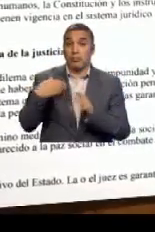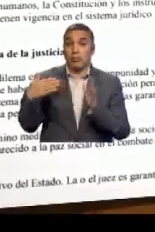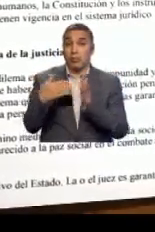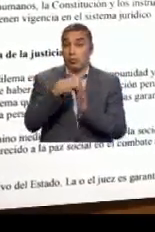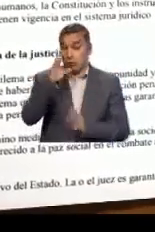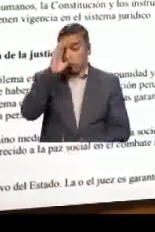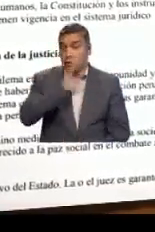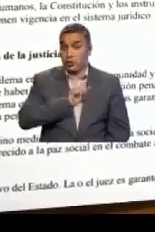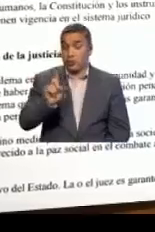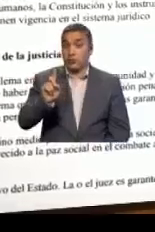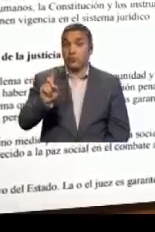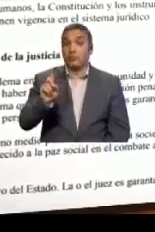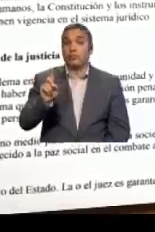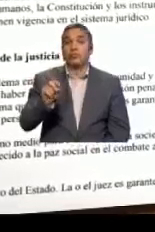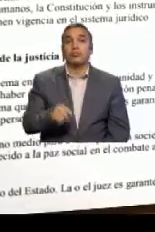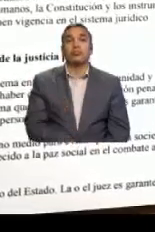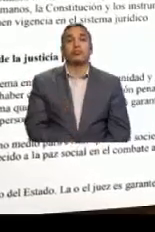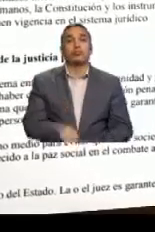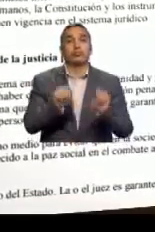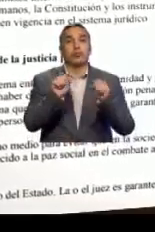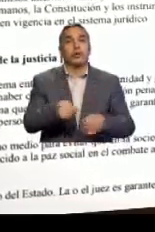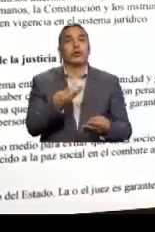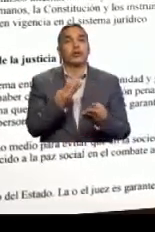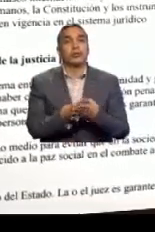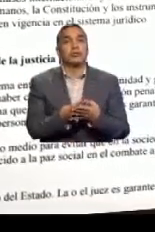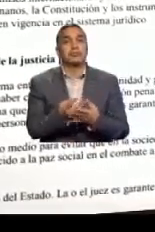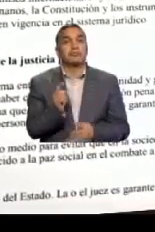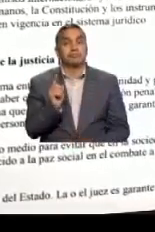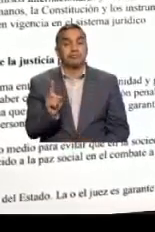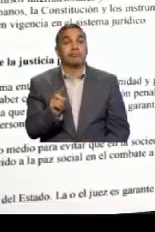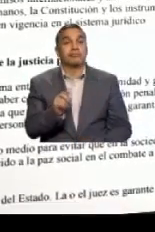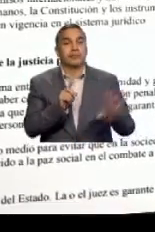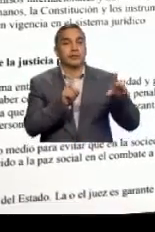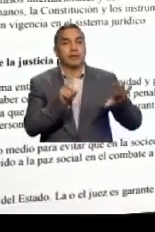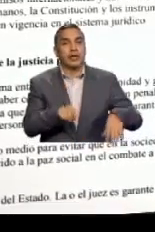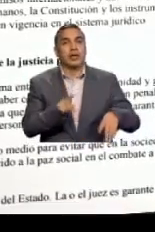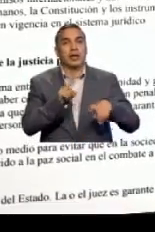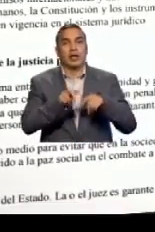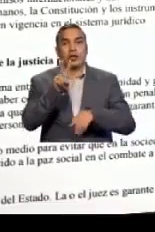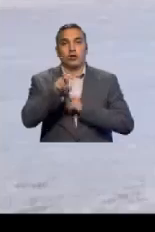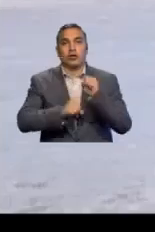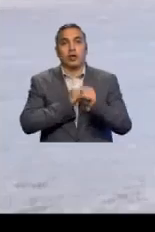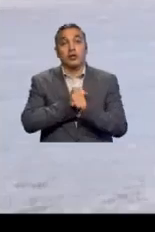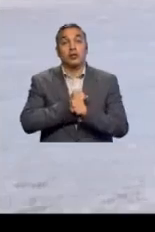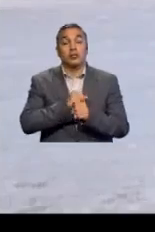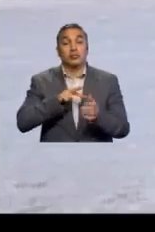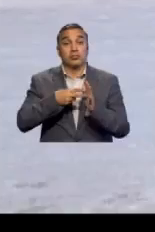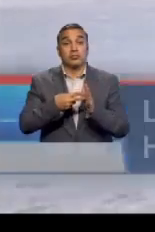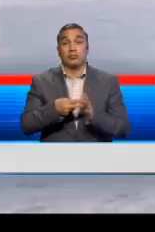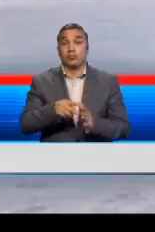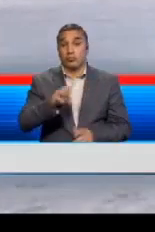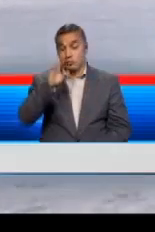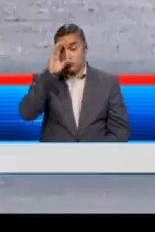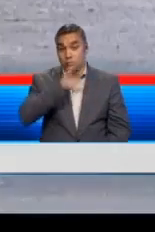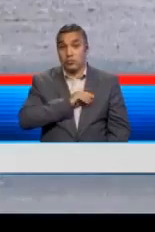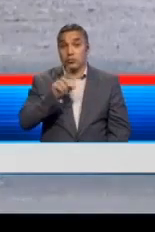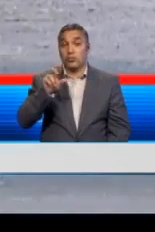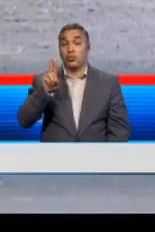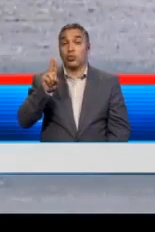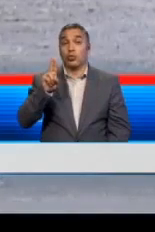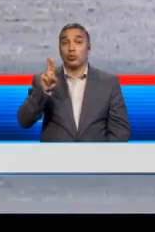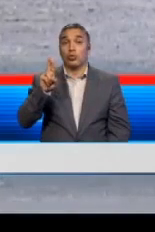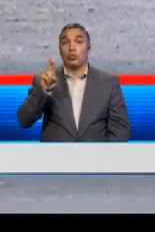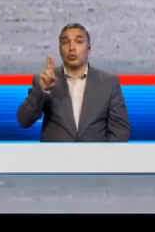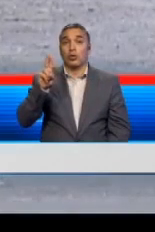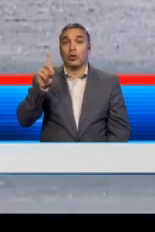los agentes de policía será sancionada con prisión de 6 meses a 2 años. El policía del caso en Urdenor